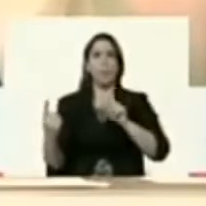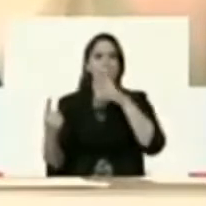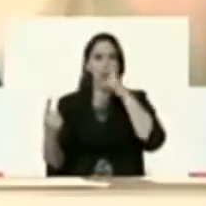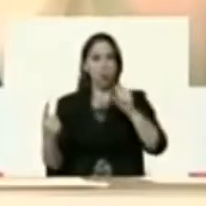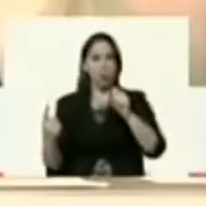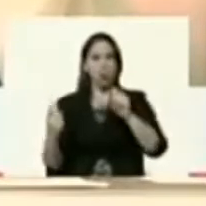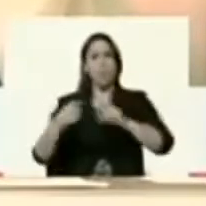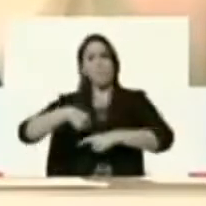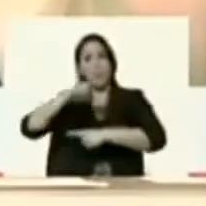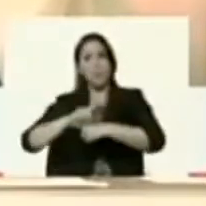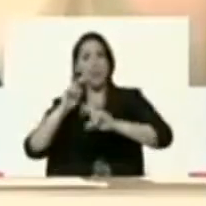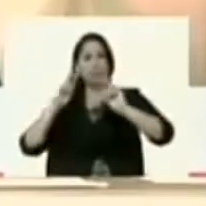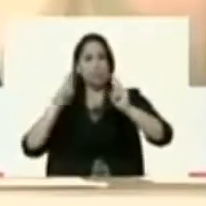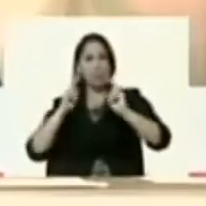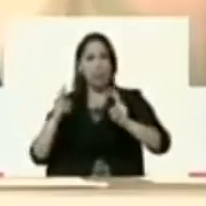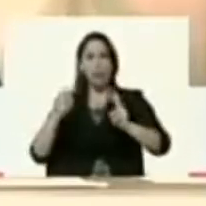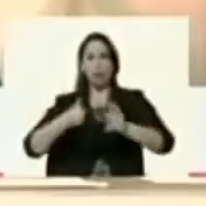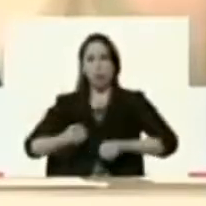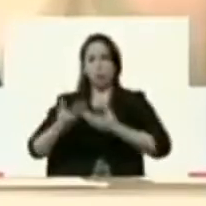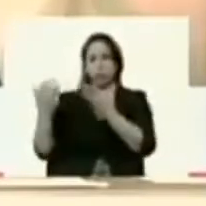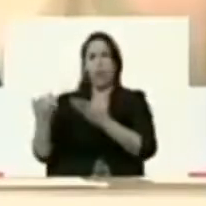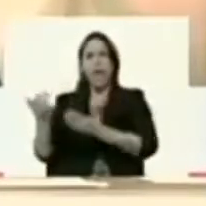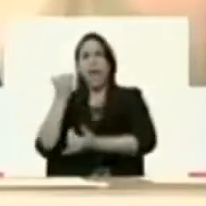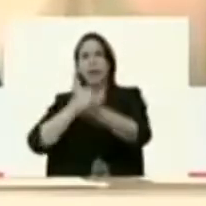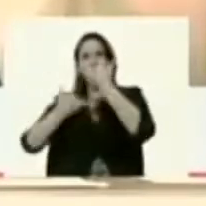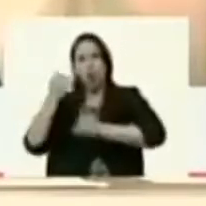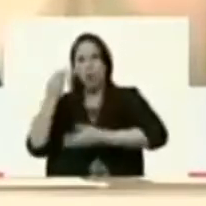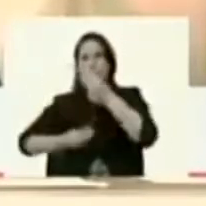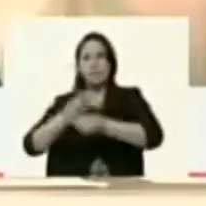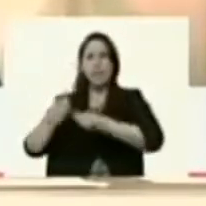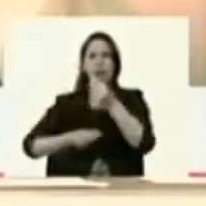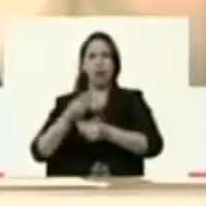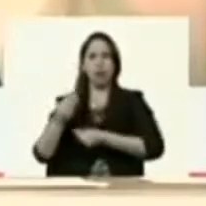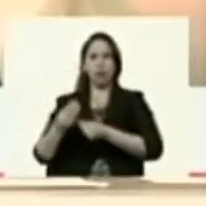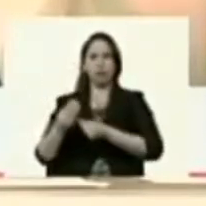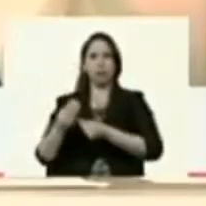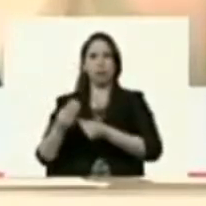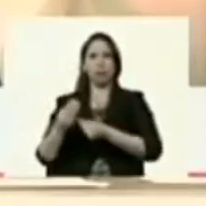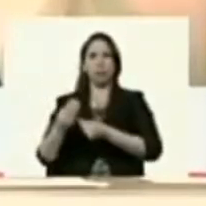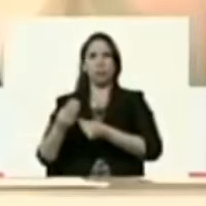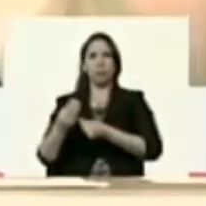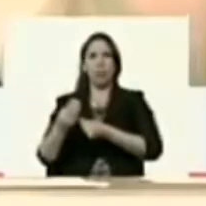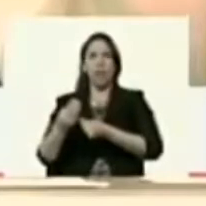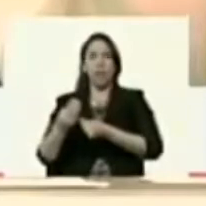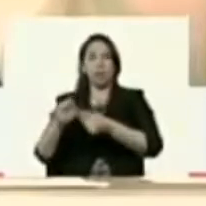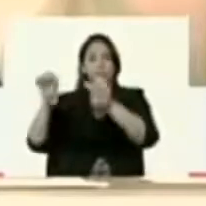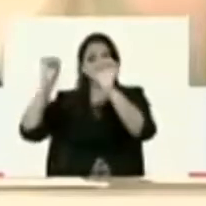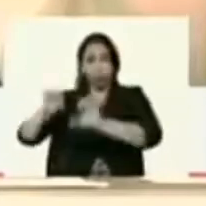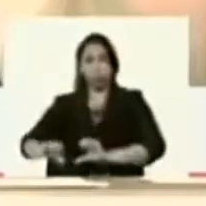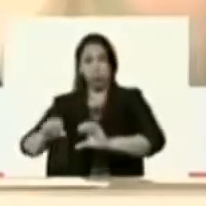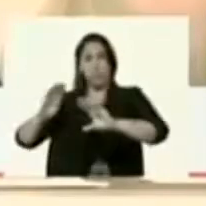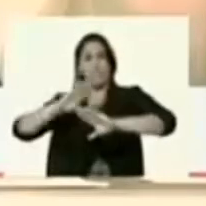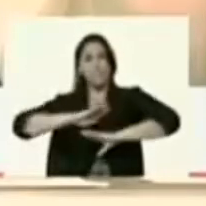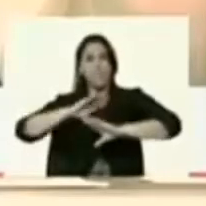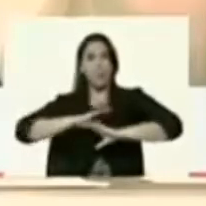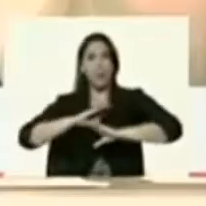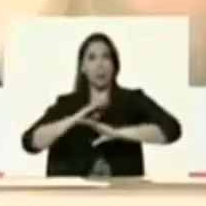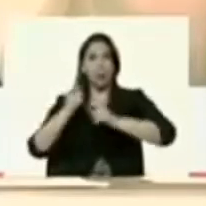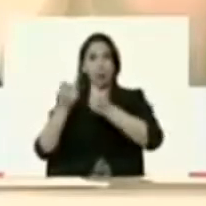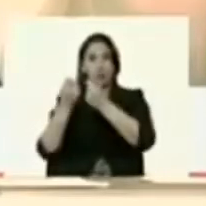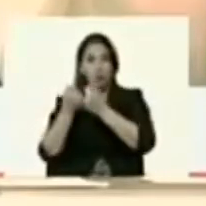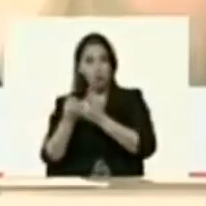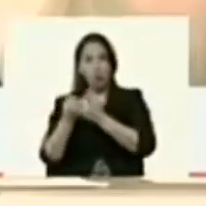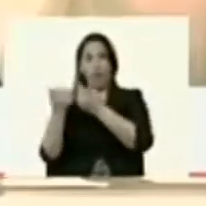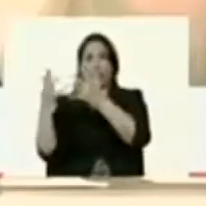pondría es los errores que le hicieron cometer, que perjudicaron a los propios sectores financieros de